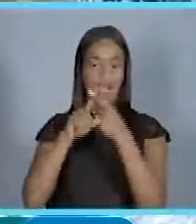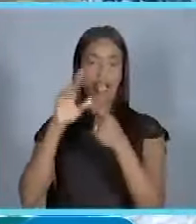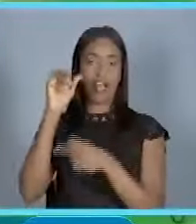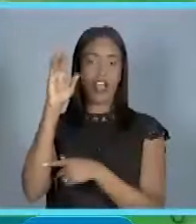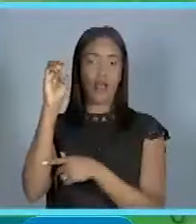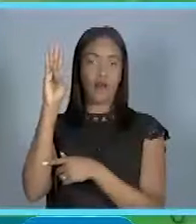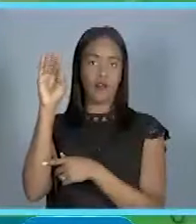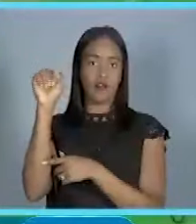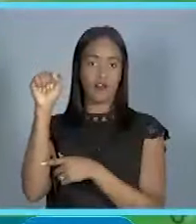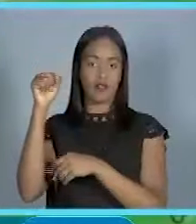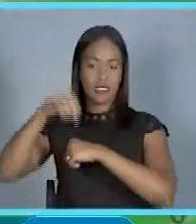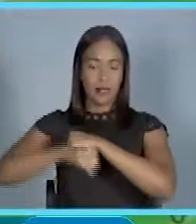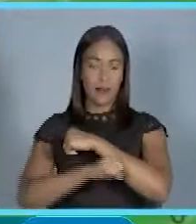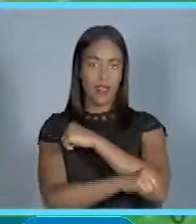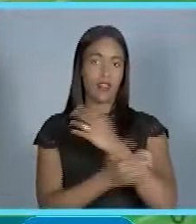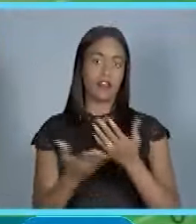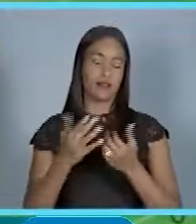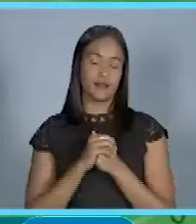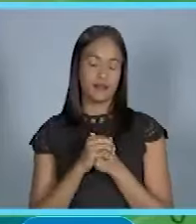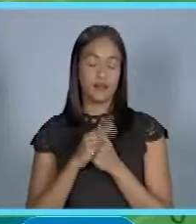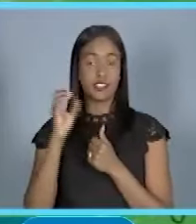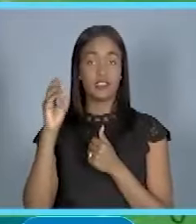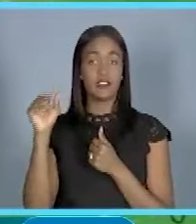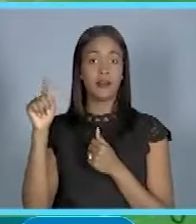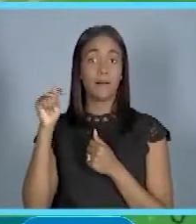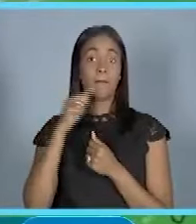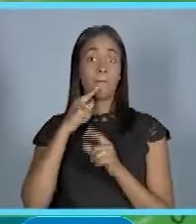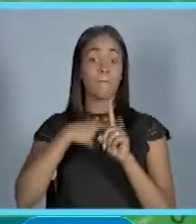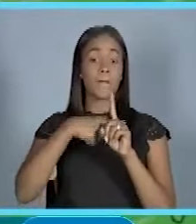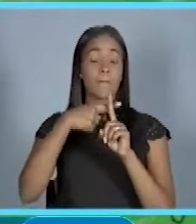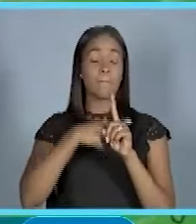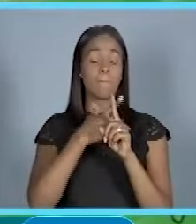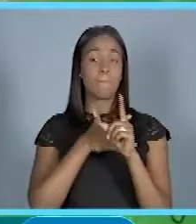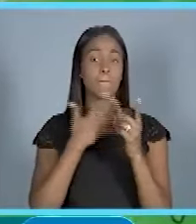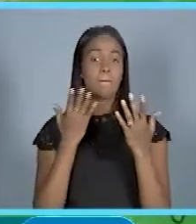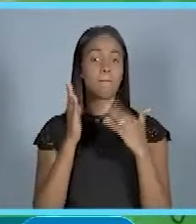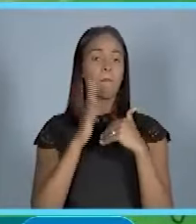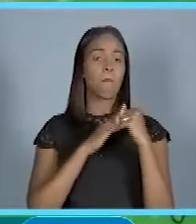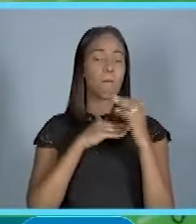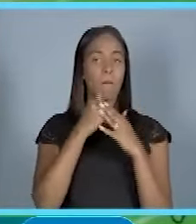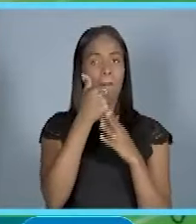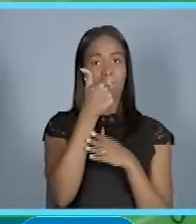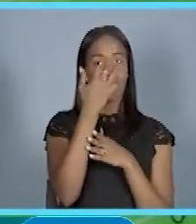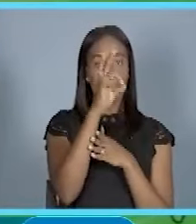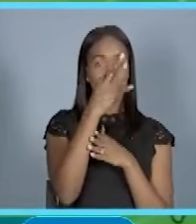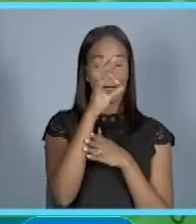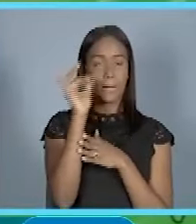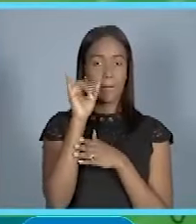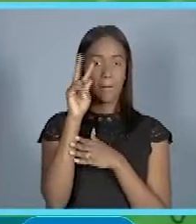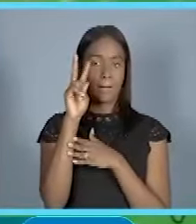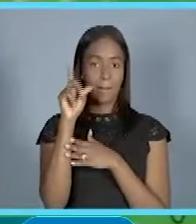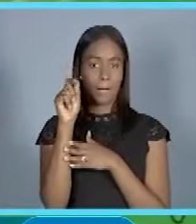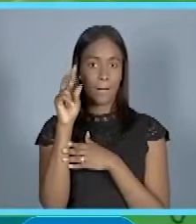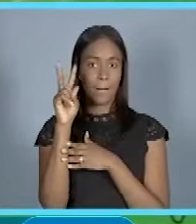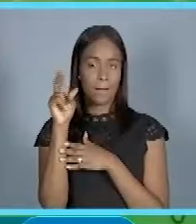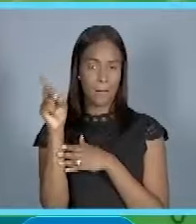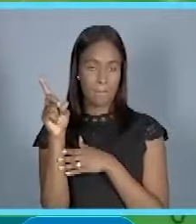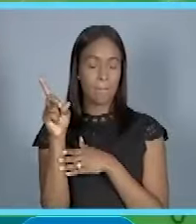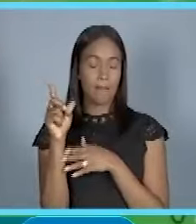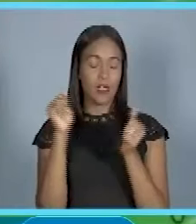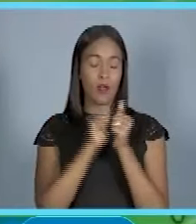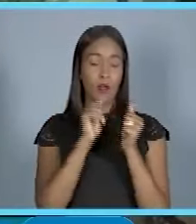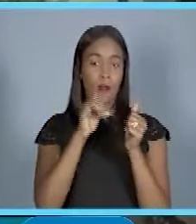Samaná. Y es que la UNAMED pronostica temperaturas mínimas entre 19 y 21 grados Celsius